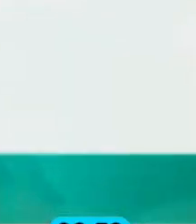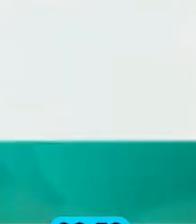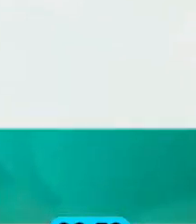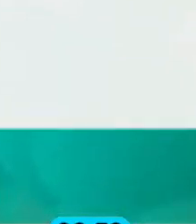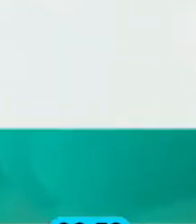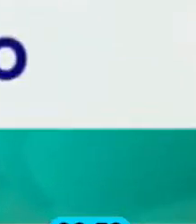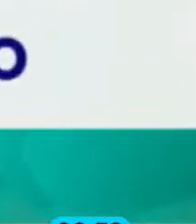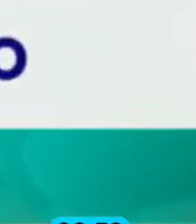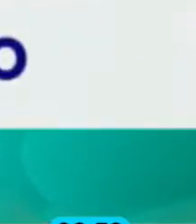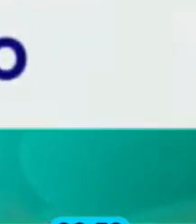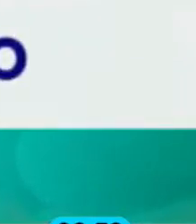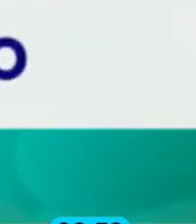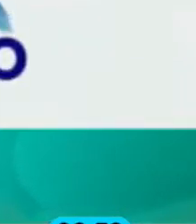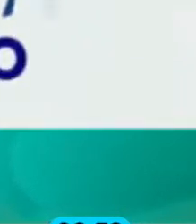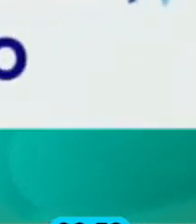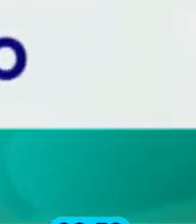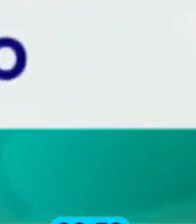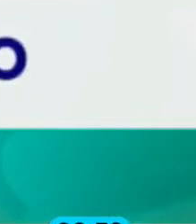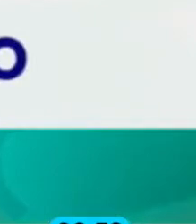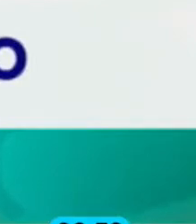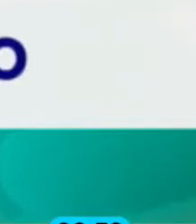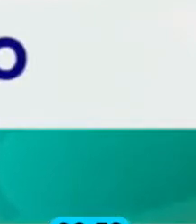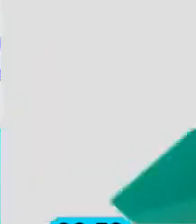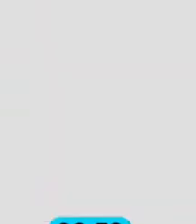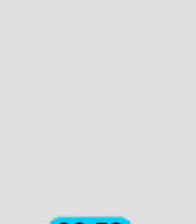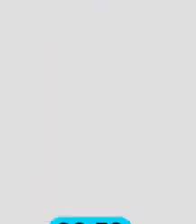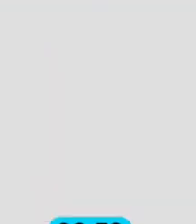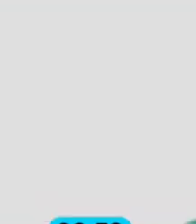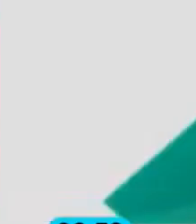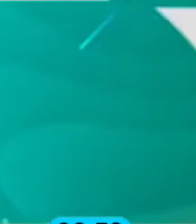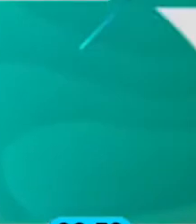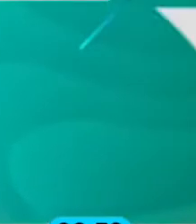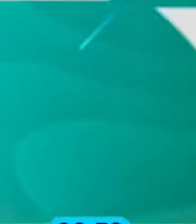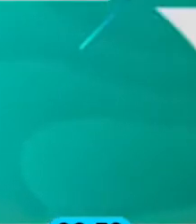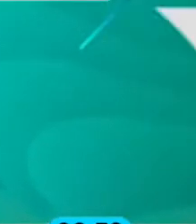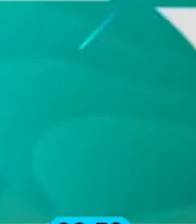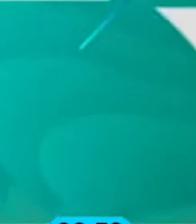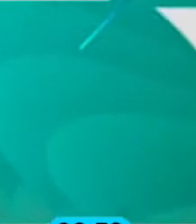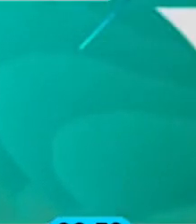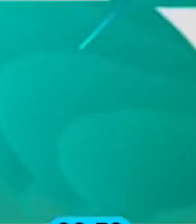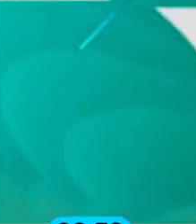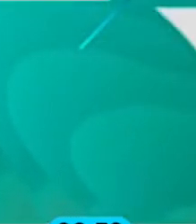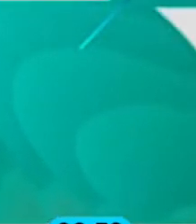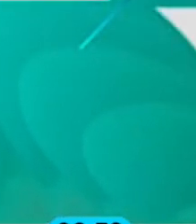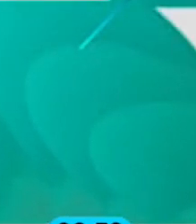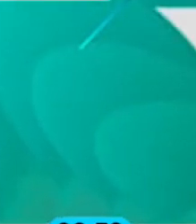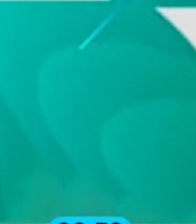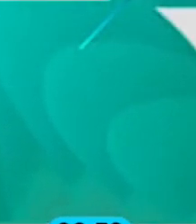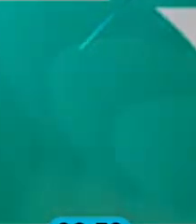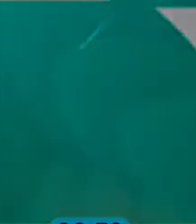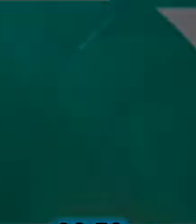aire depende de ti. Te ayudará, vale la pena.